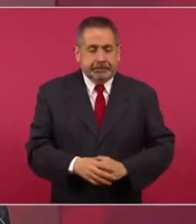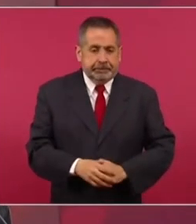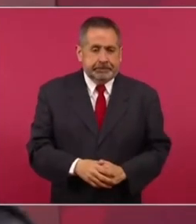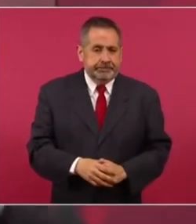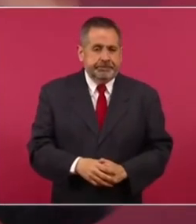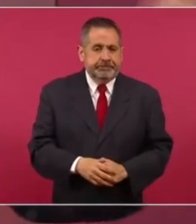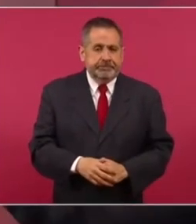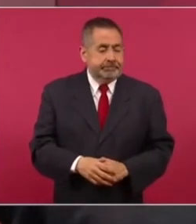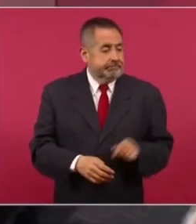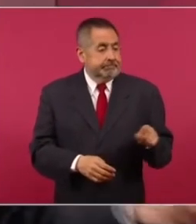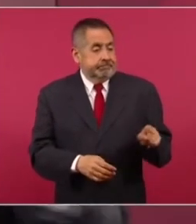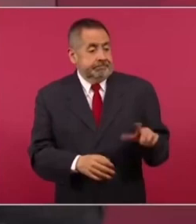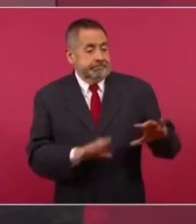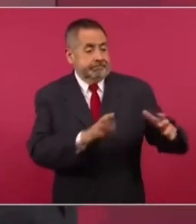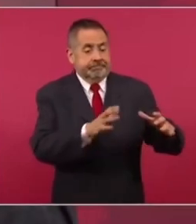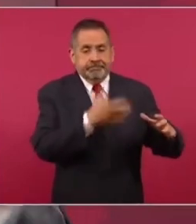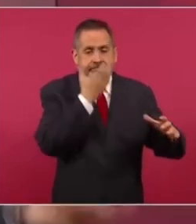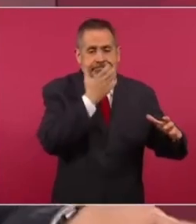Si ahí